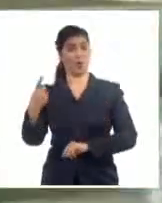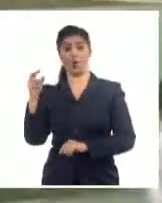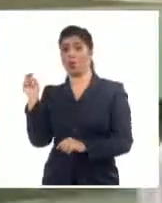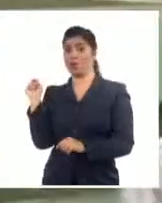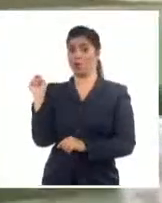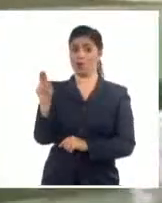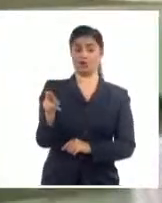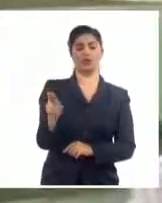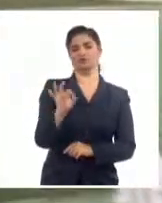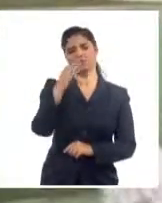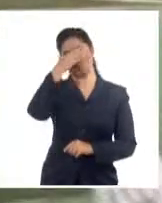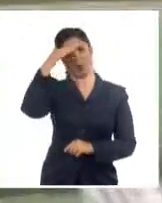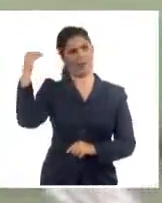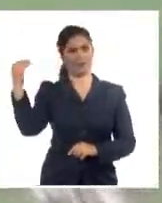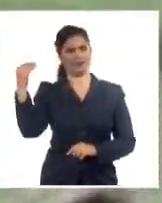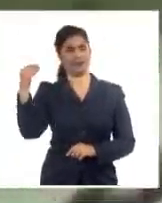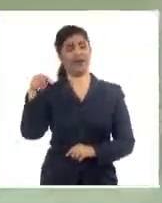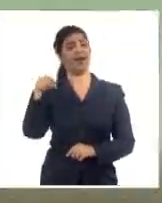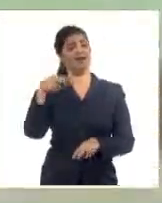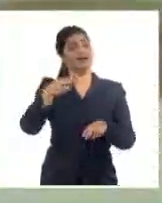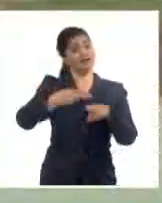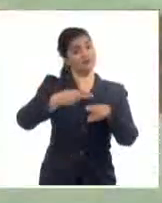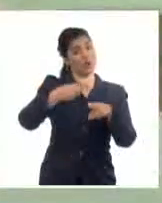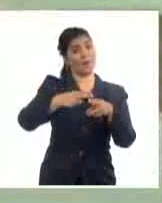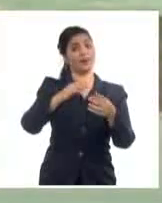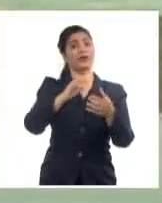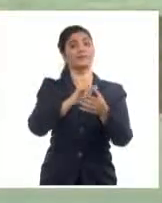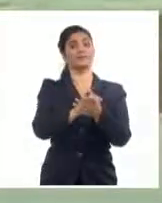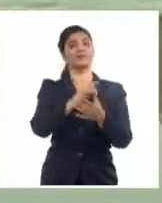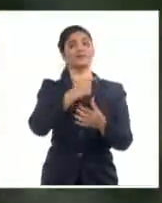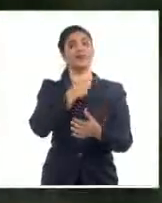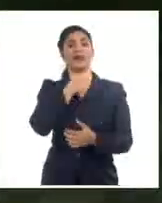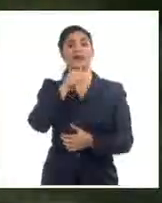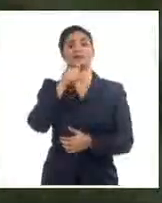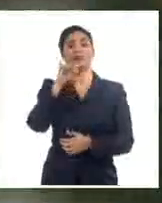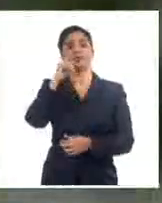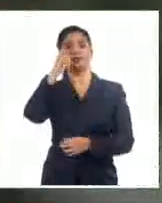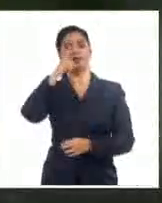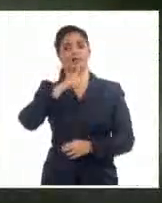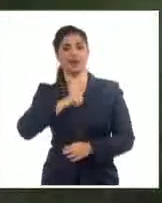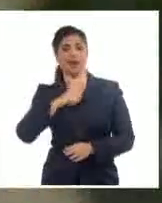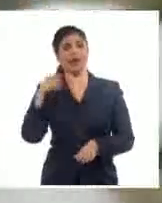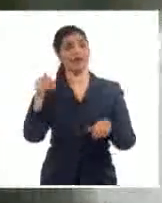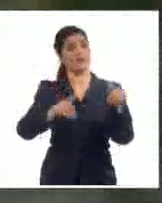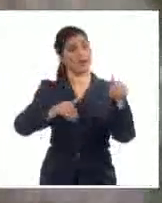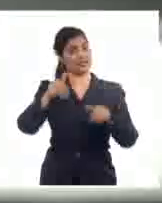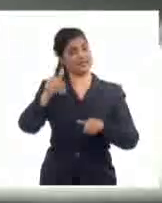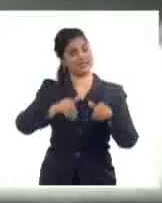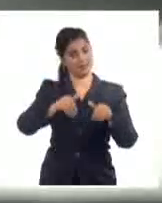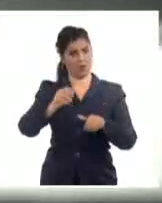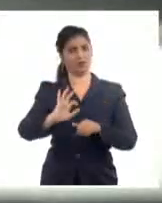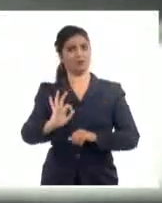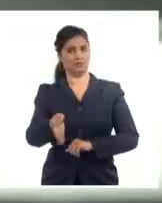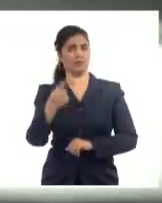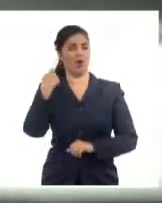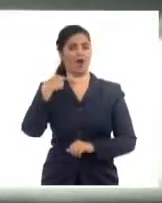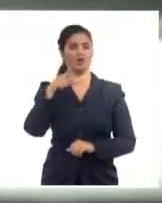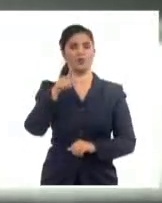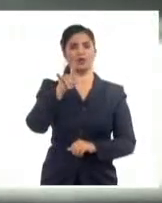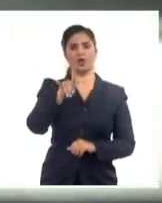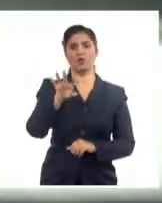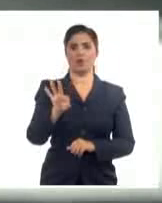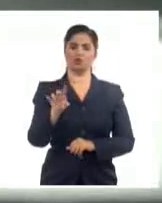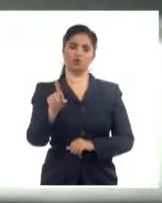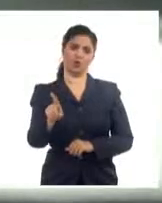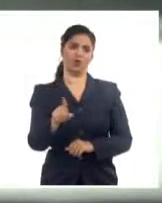que le cambió el nombre a Medina cuando salió de emergente en la Copa Intercontinental de Edmonton 81. 31 en el principio